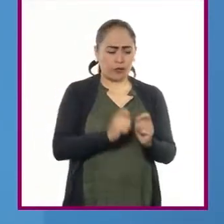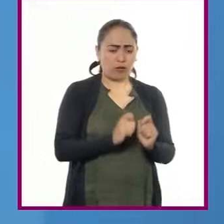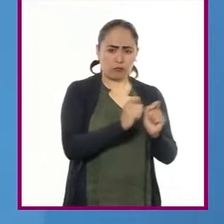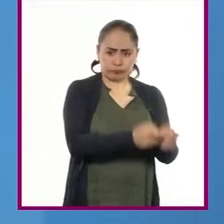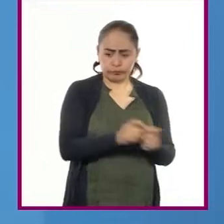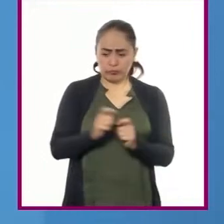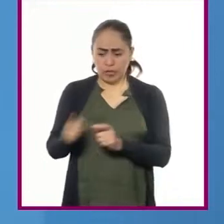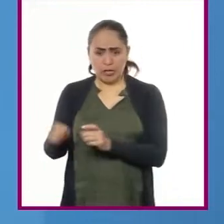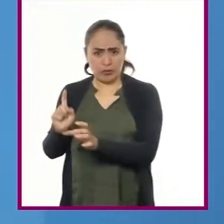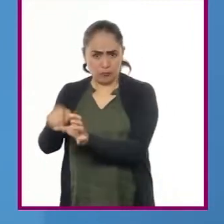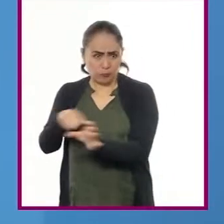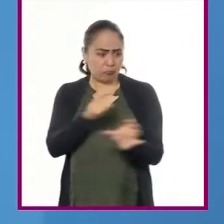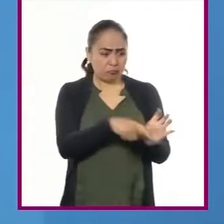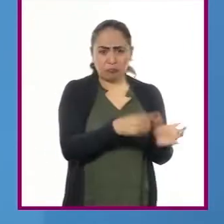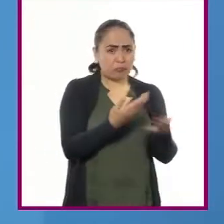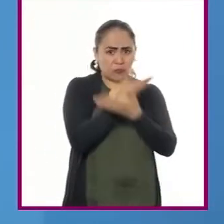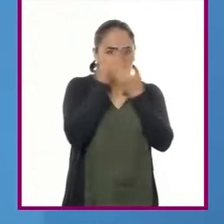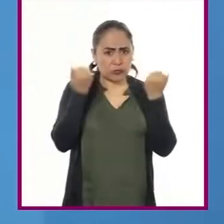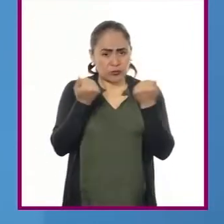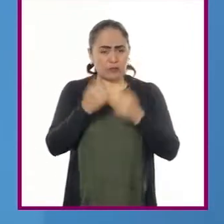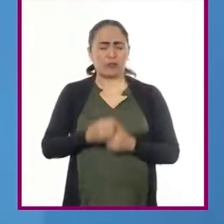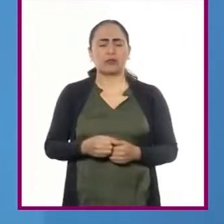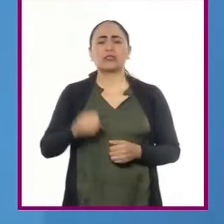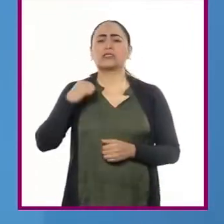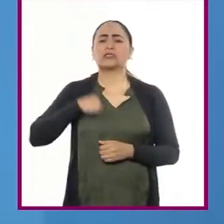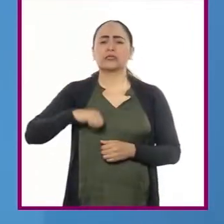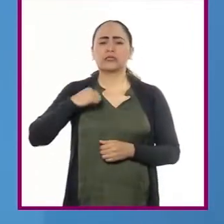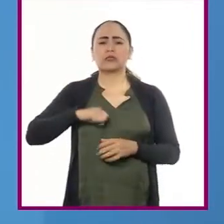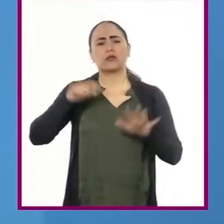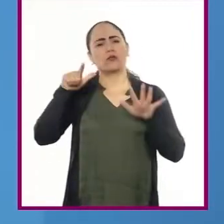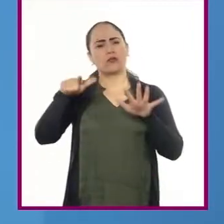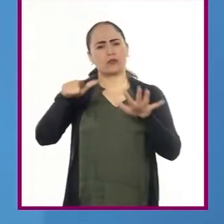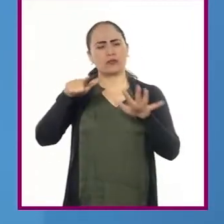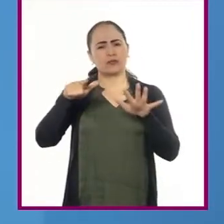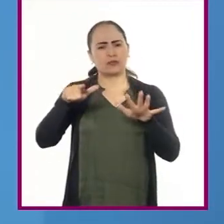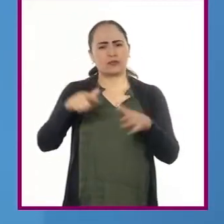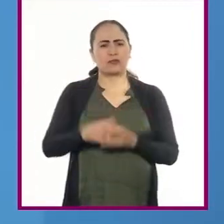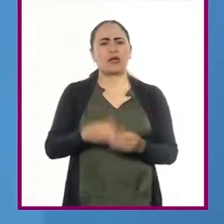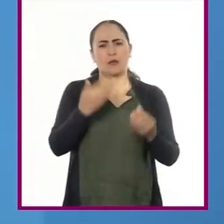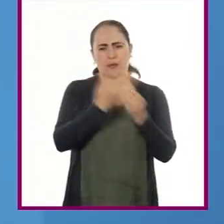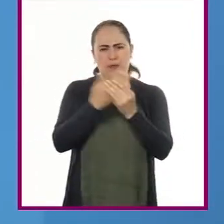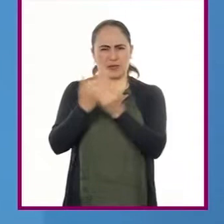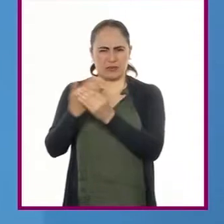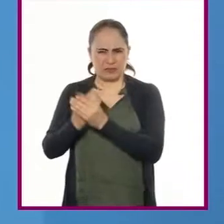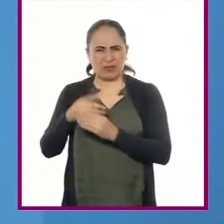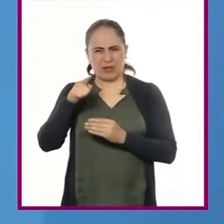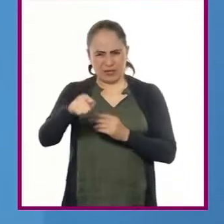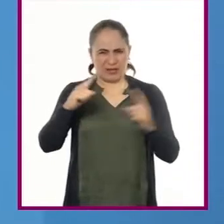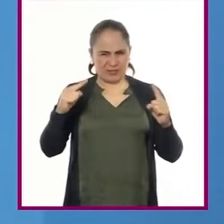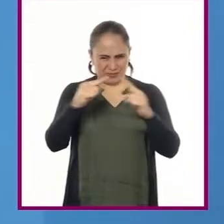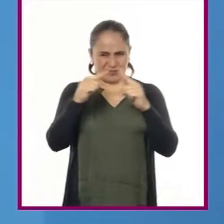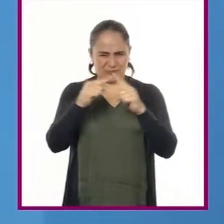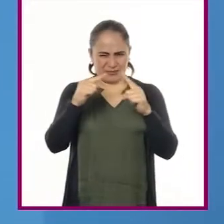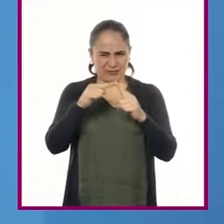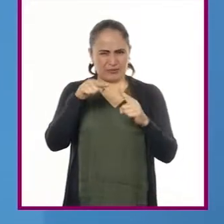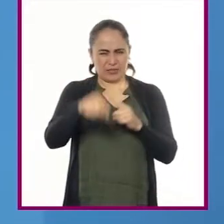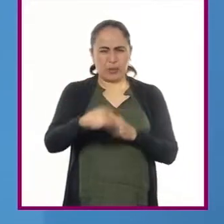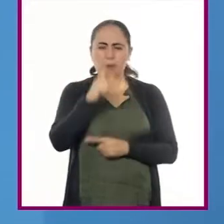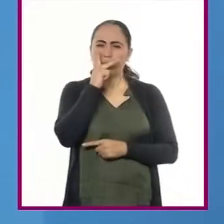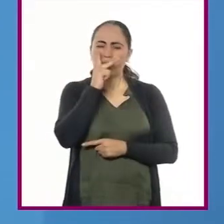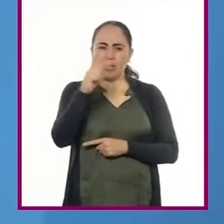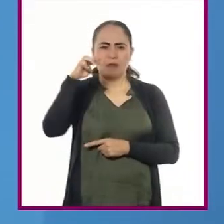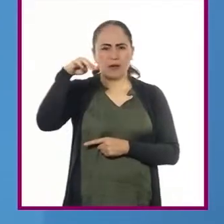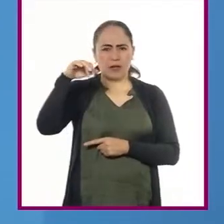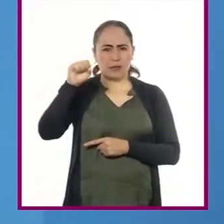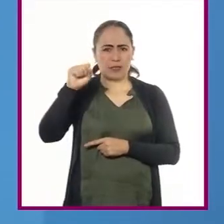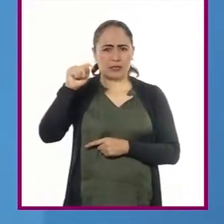Por ejemplo, en la primera mitad del siglo XVII, los archivos parroquiales muestran poco uso del término